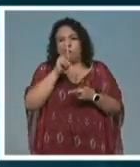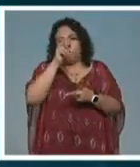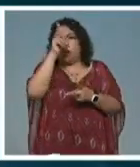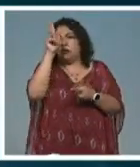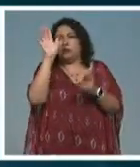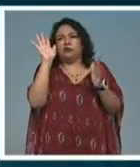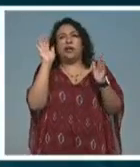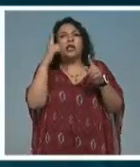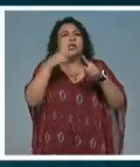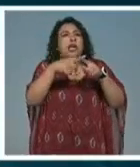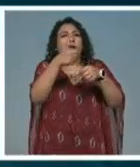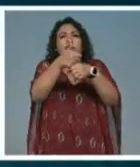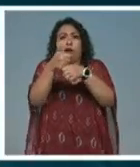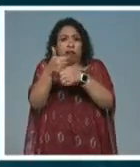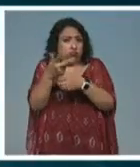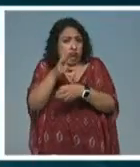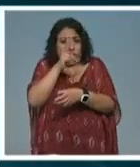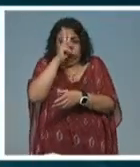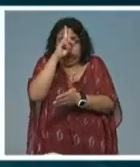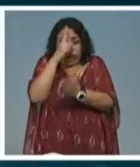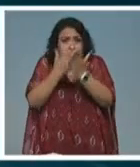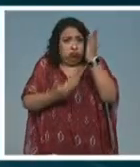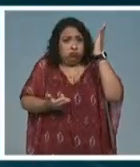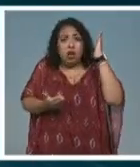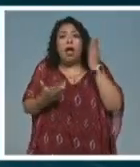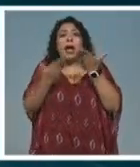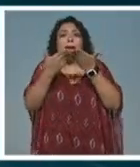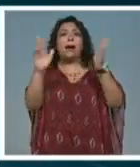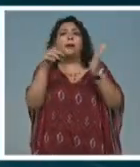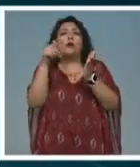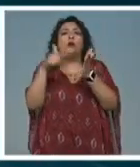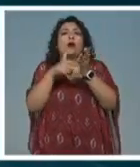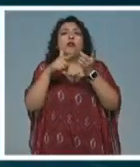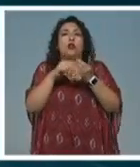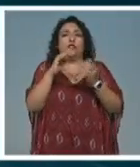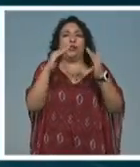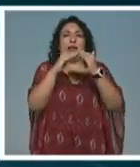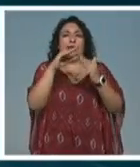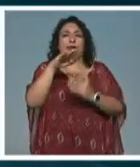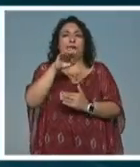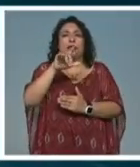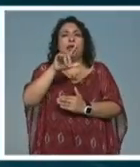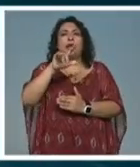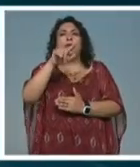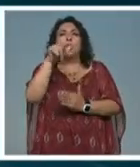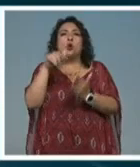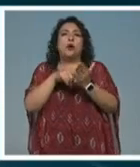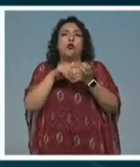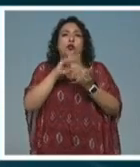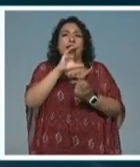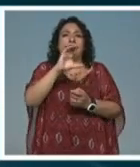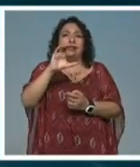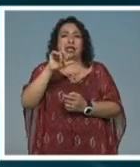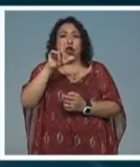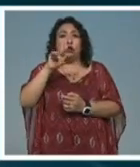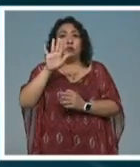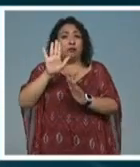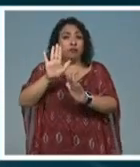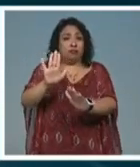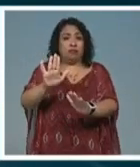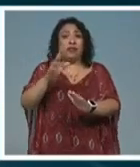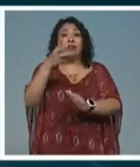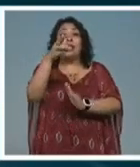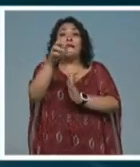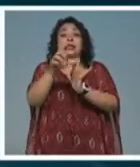cualquiera que sea la víctima es violencia, ya abrió sus puertas en la Casa Miguel Alemán del Complejo Cultural Los Pinos, en donde permanecerá